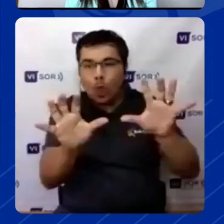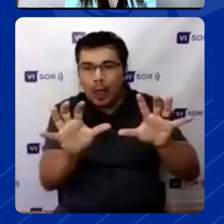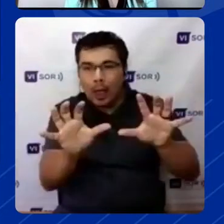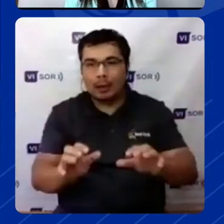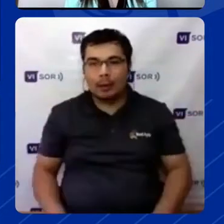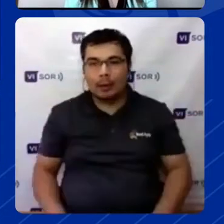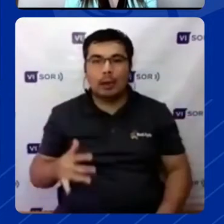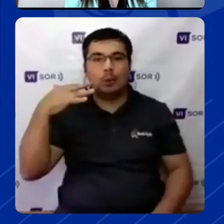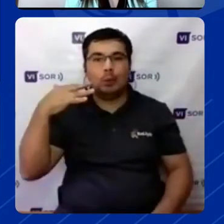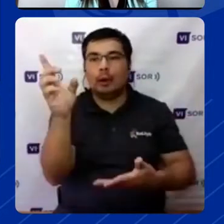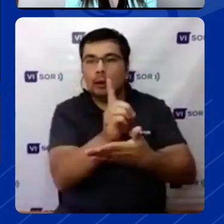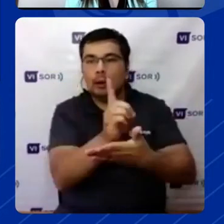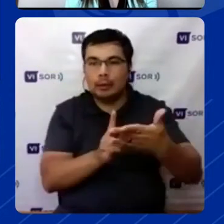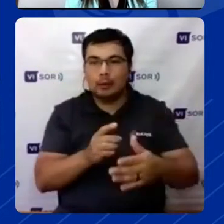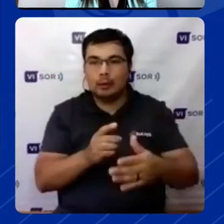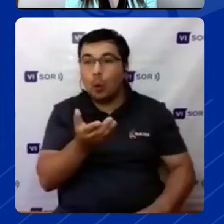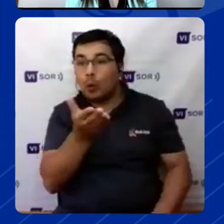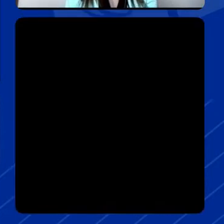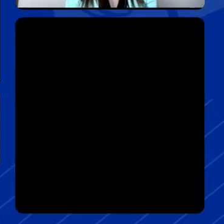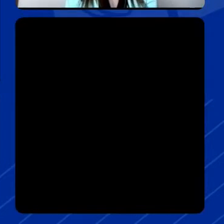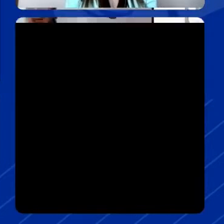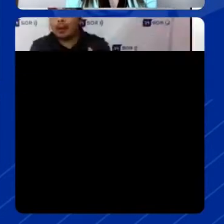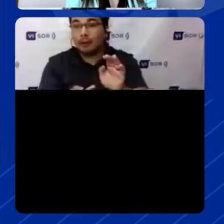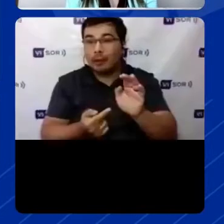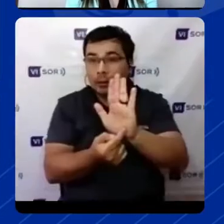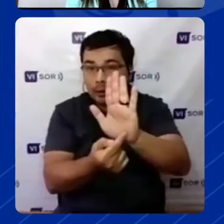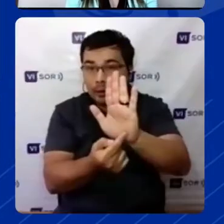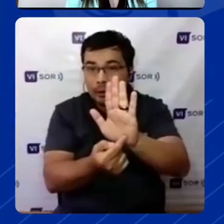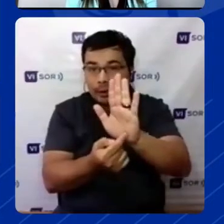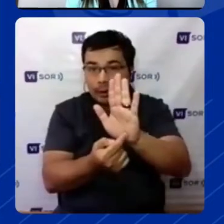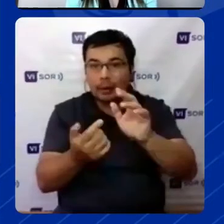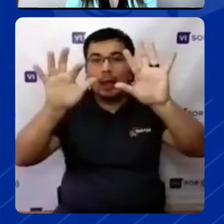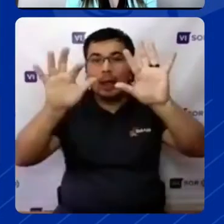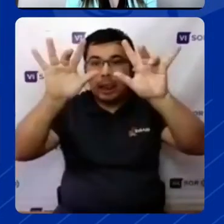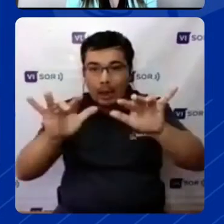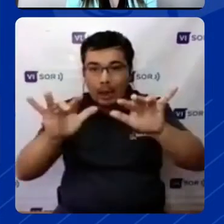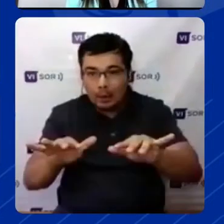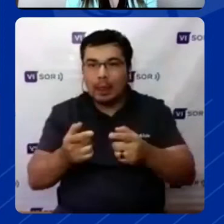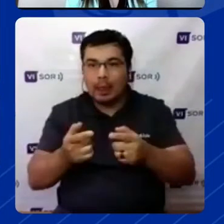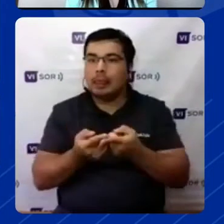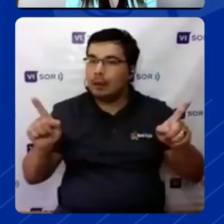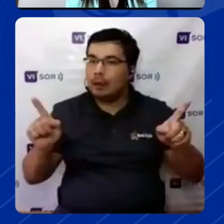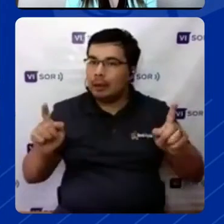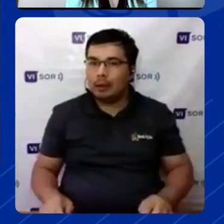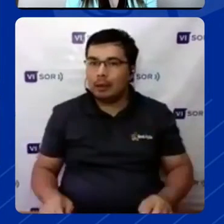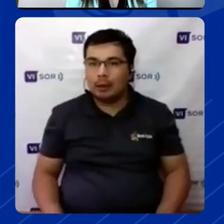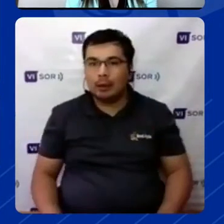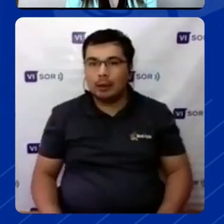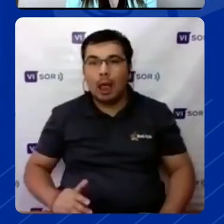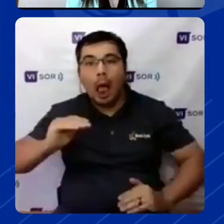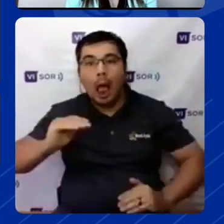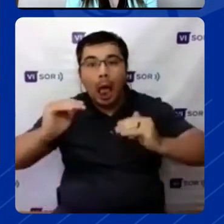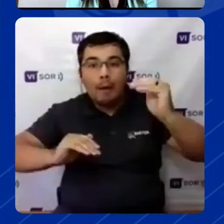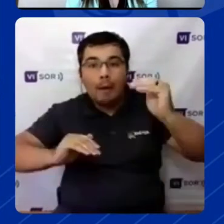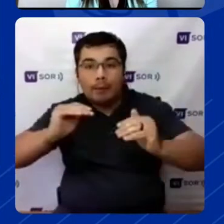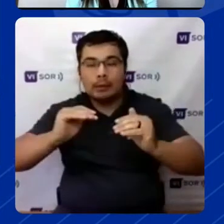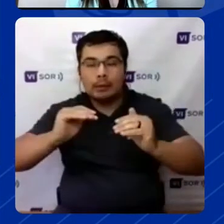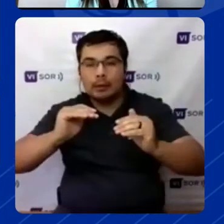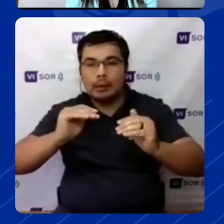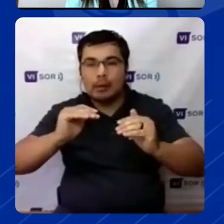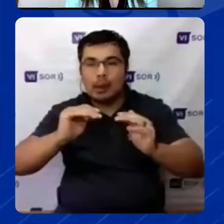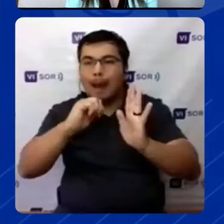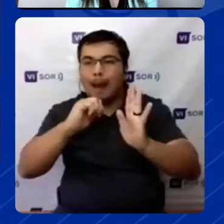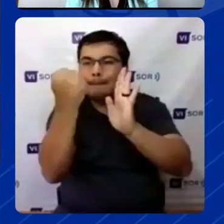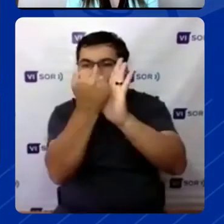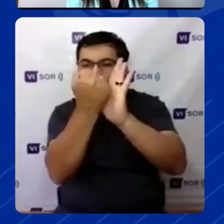anterior, la forma de la escritura ya es diferente. Se suele poner simbologías también a palabras que no se